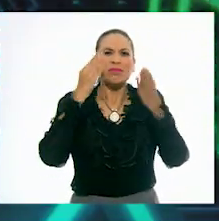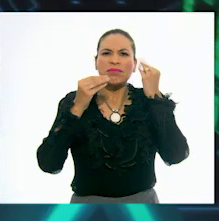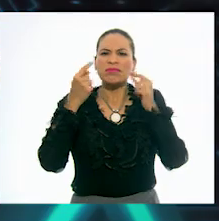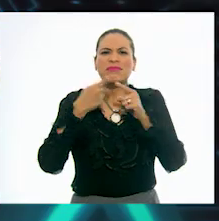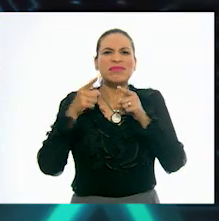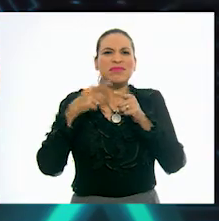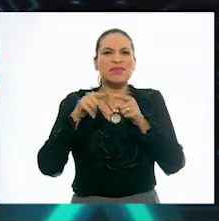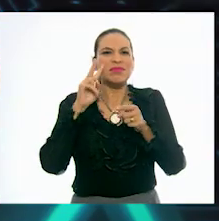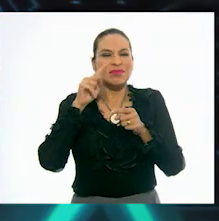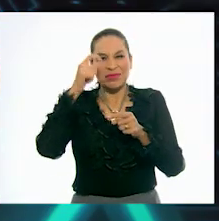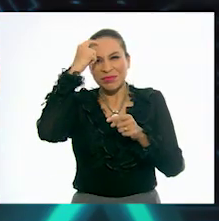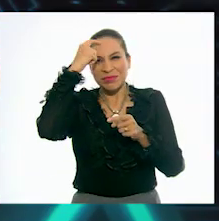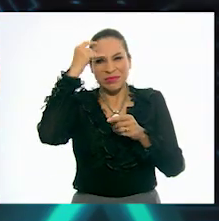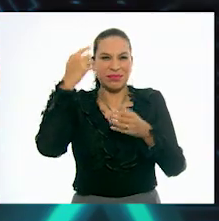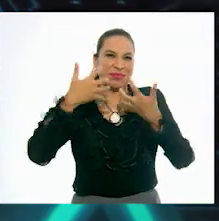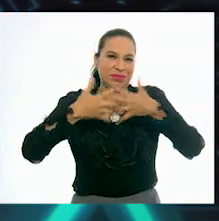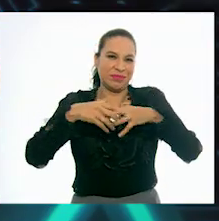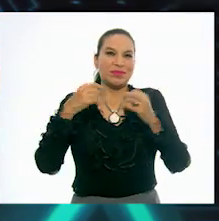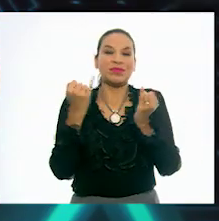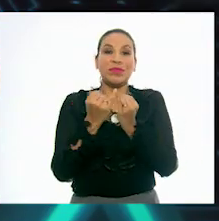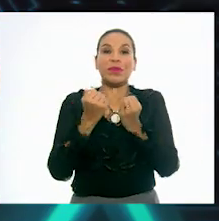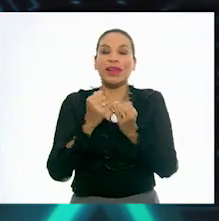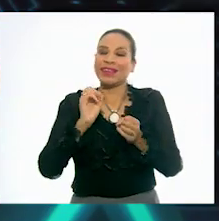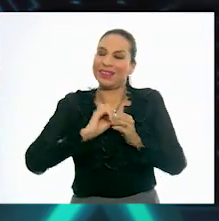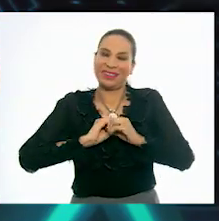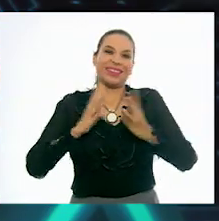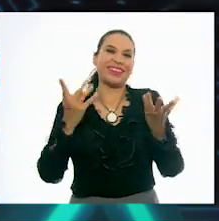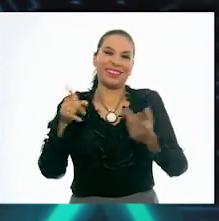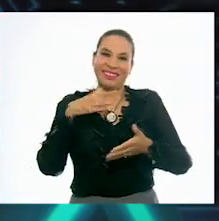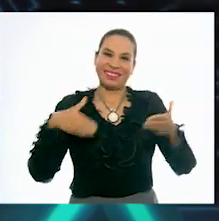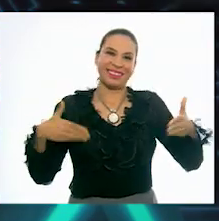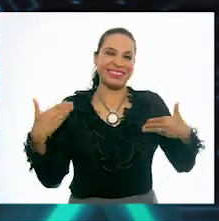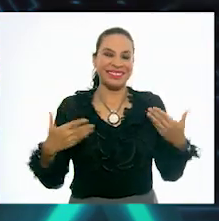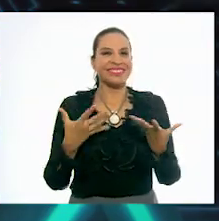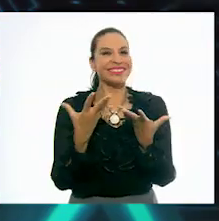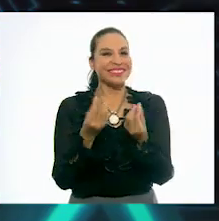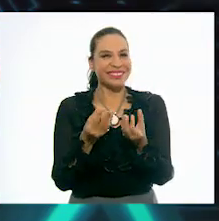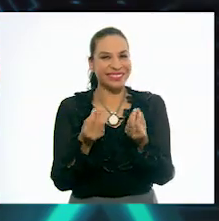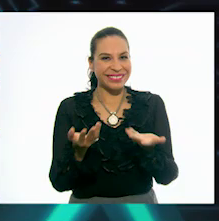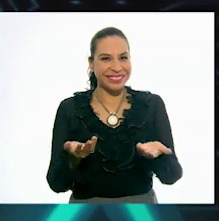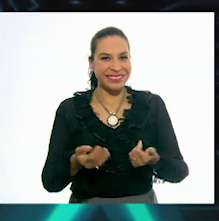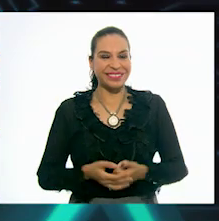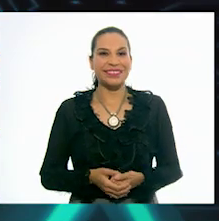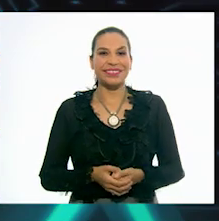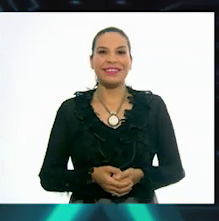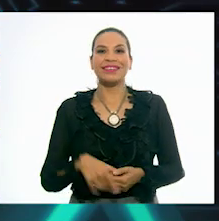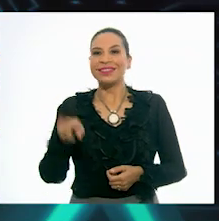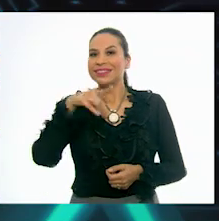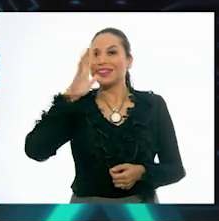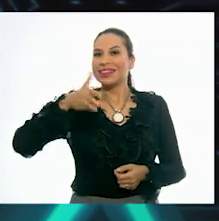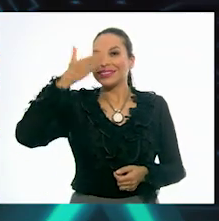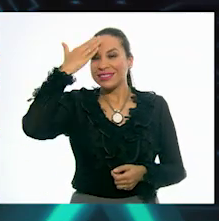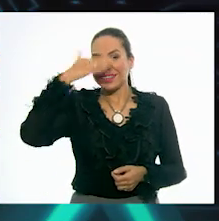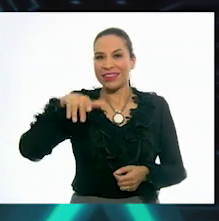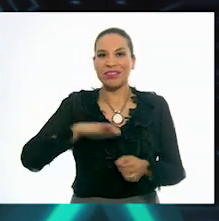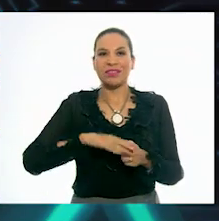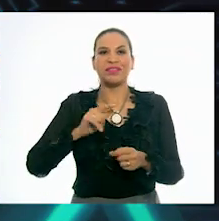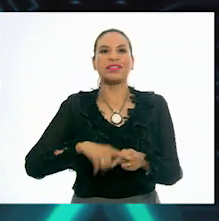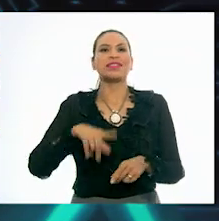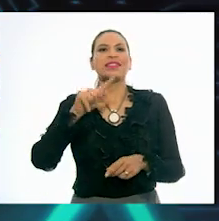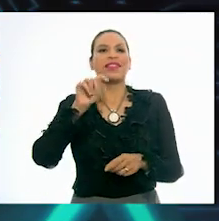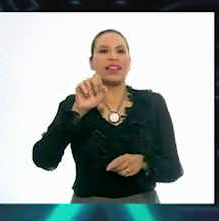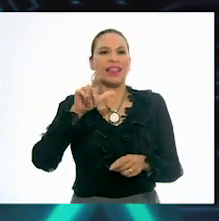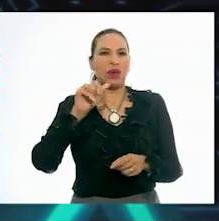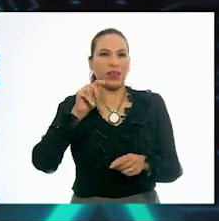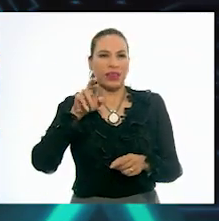nuestra creatividad y por supuesto que nos vamos a divertir muchísimo. Ya lo sabes, con